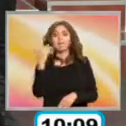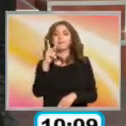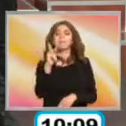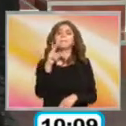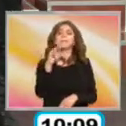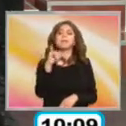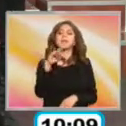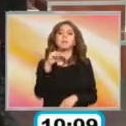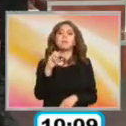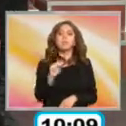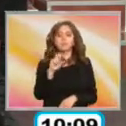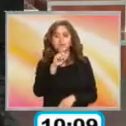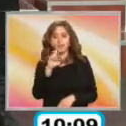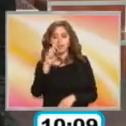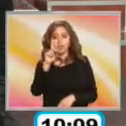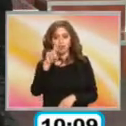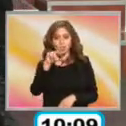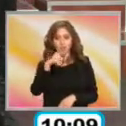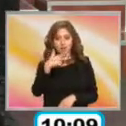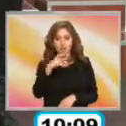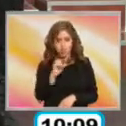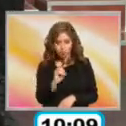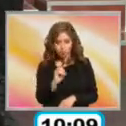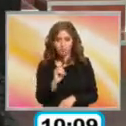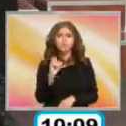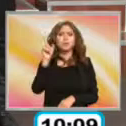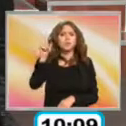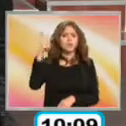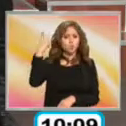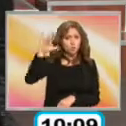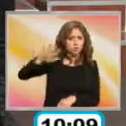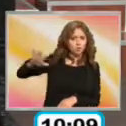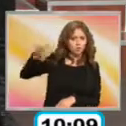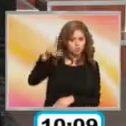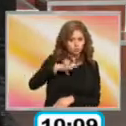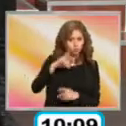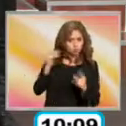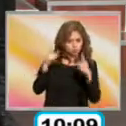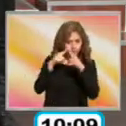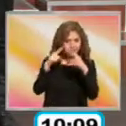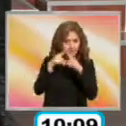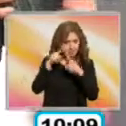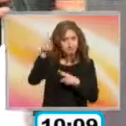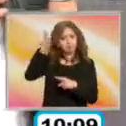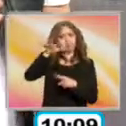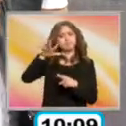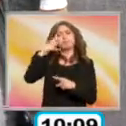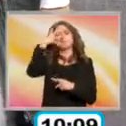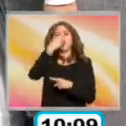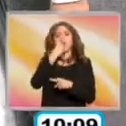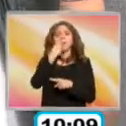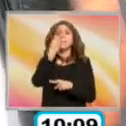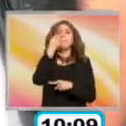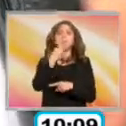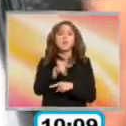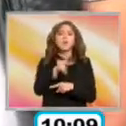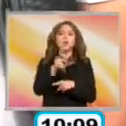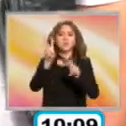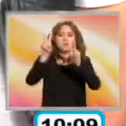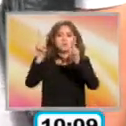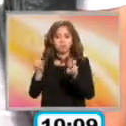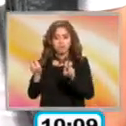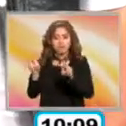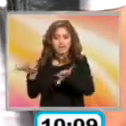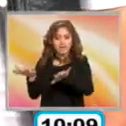son de Durango, muchas iglesias por allá y todo, ¿verdad, muchachos? Está muy chulo Durango. Oye, cuéntame, hacen el cambio de